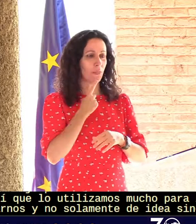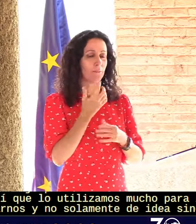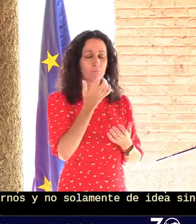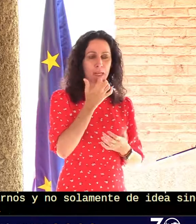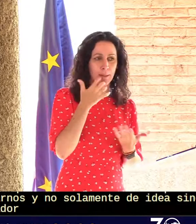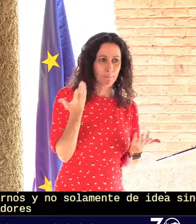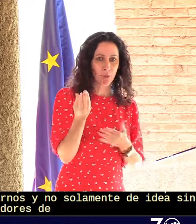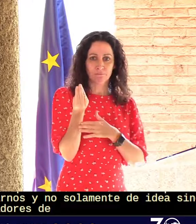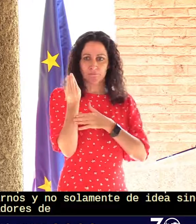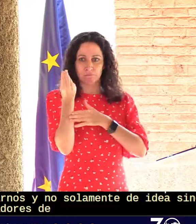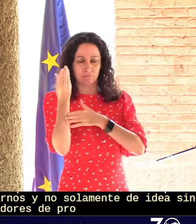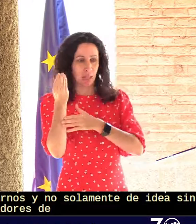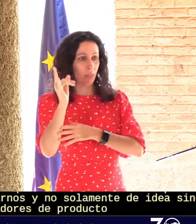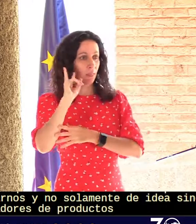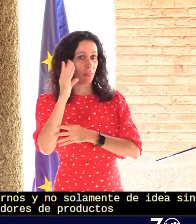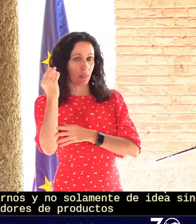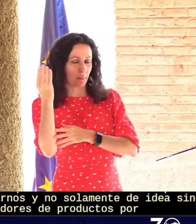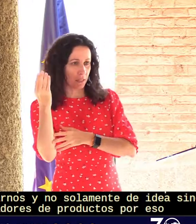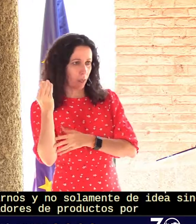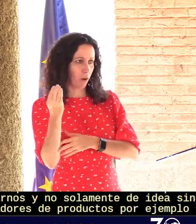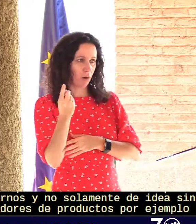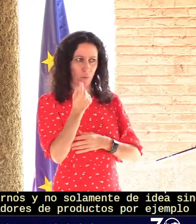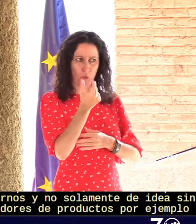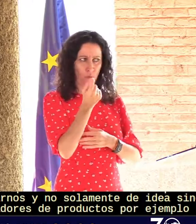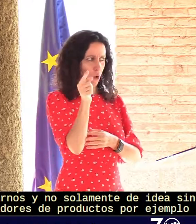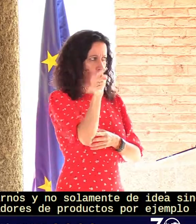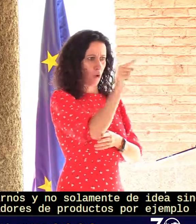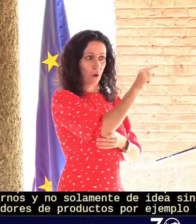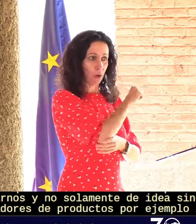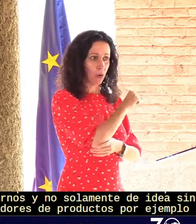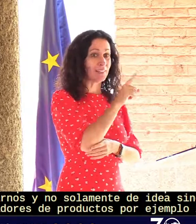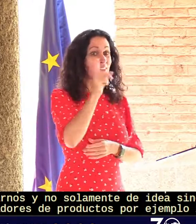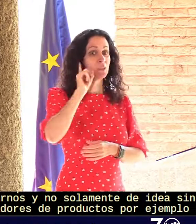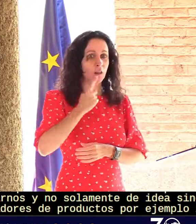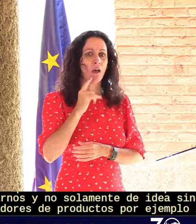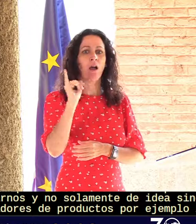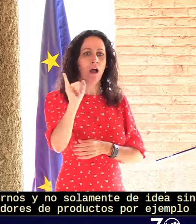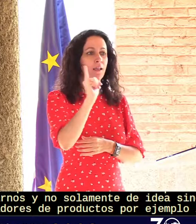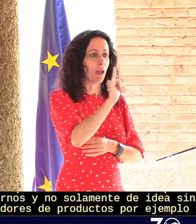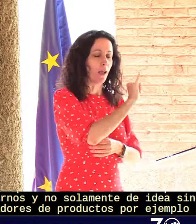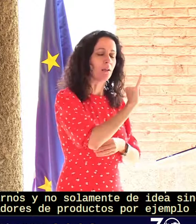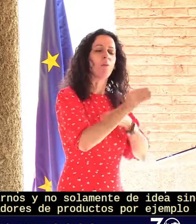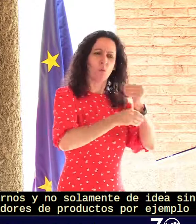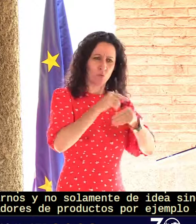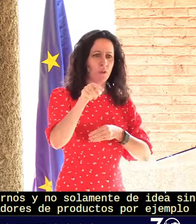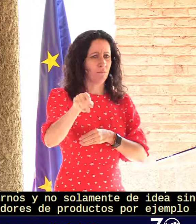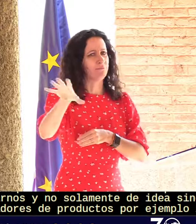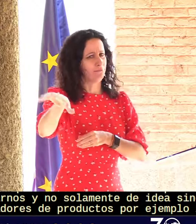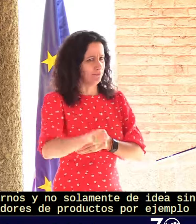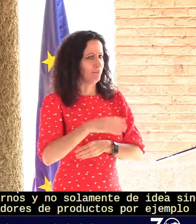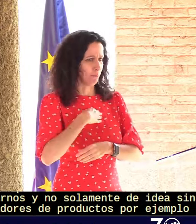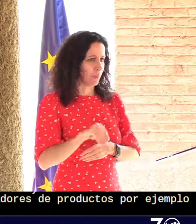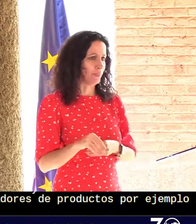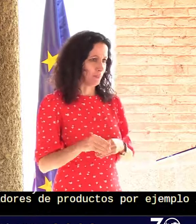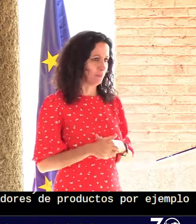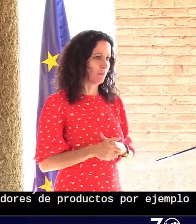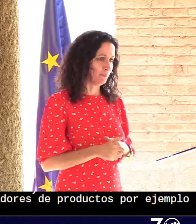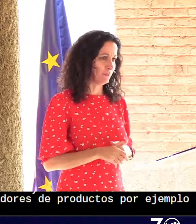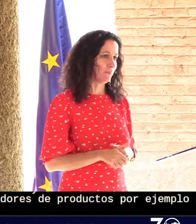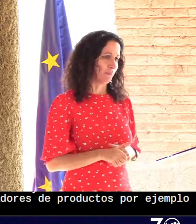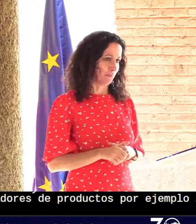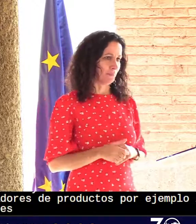somos creadores de de productos por ejemplo eh las personas sordas e utilizan